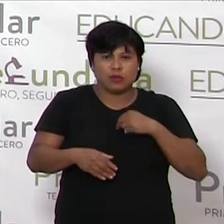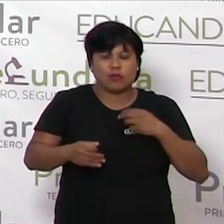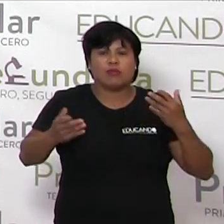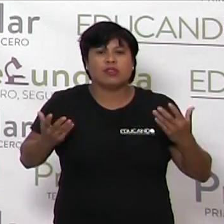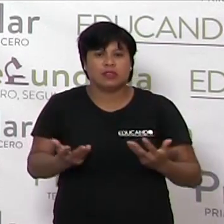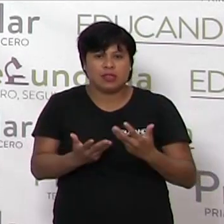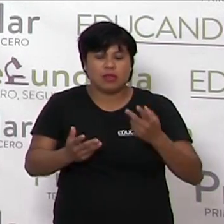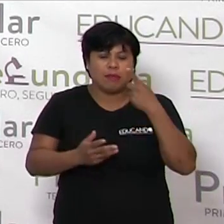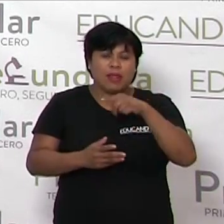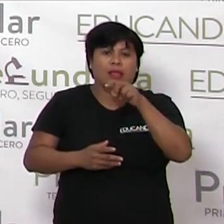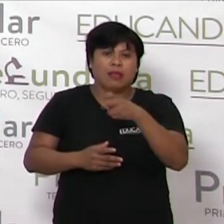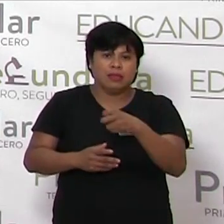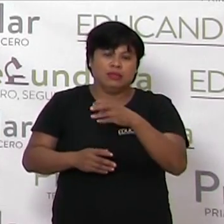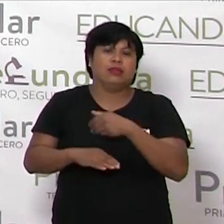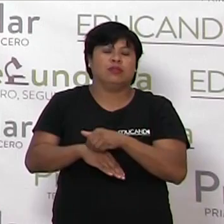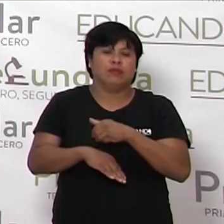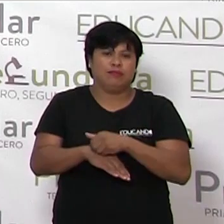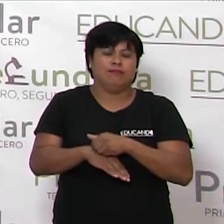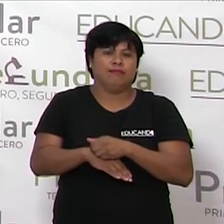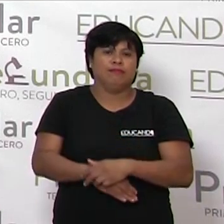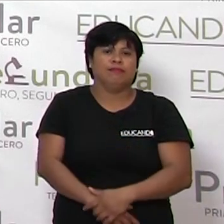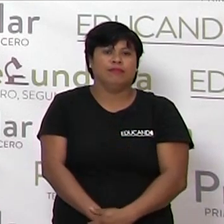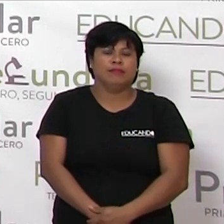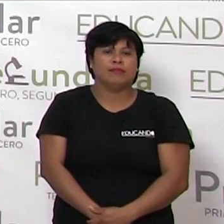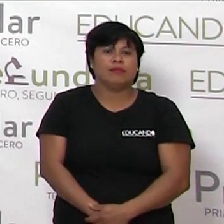vayamos desarrollando para completar esta tabla.